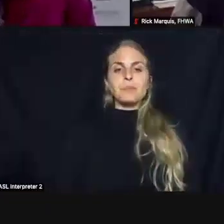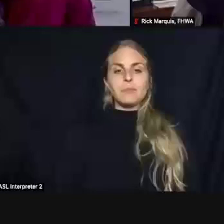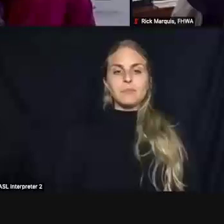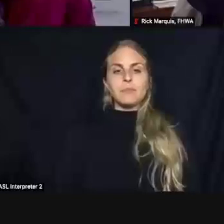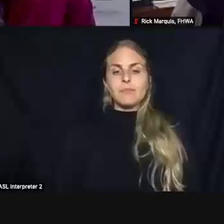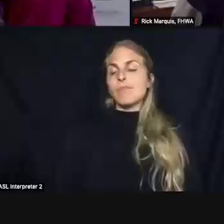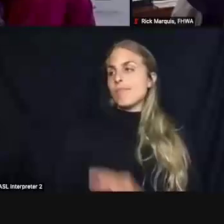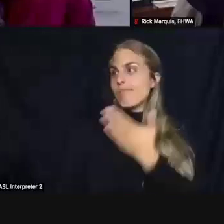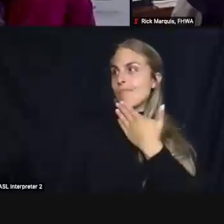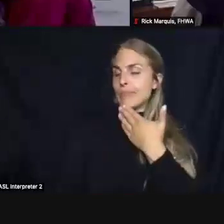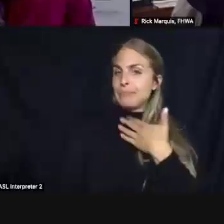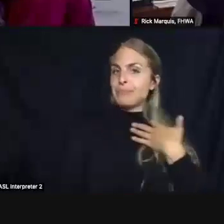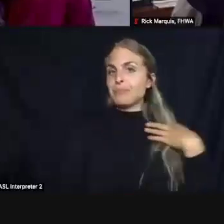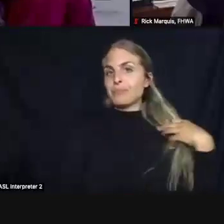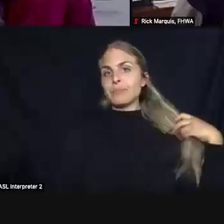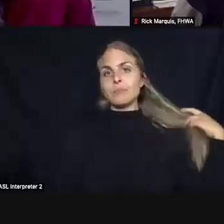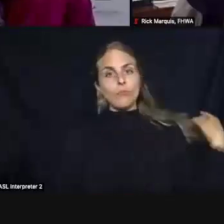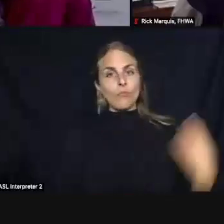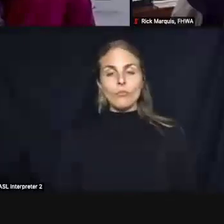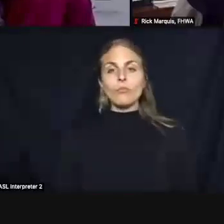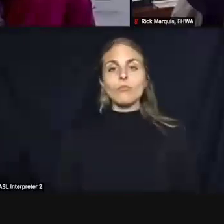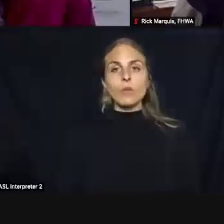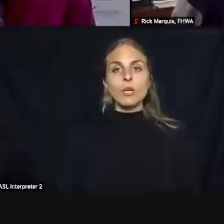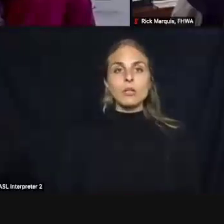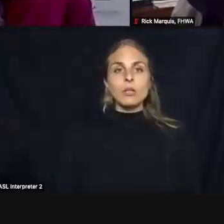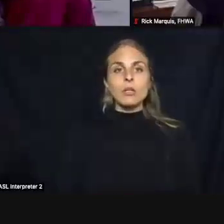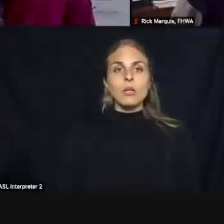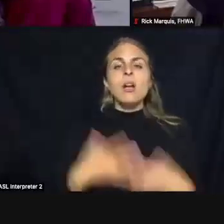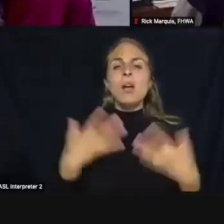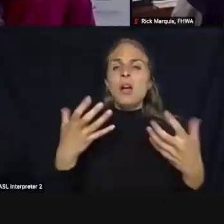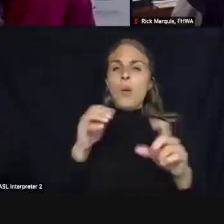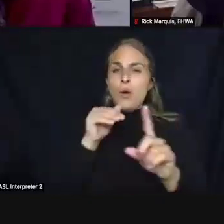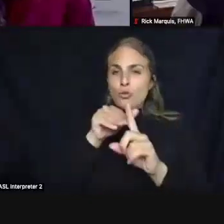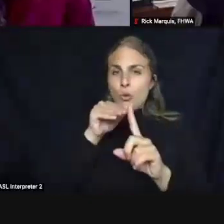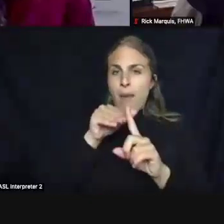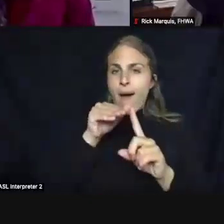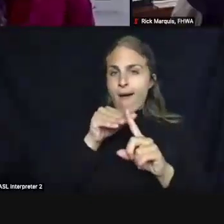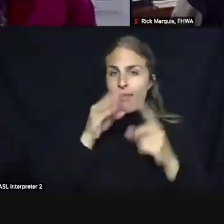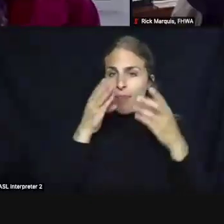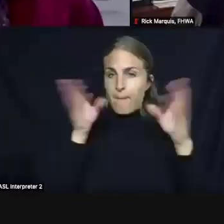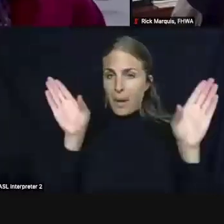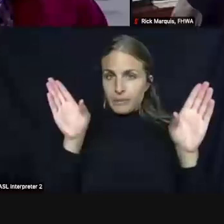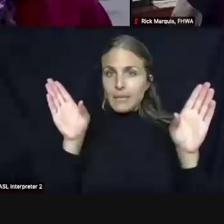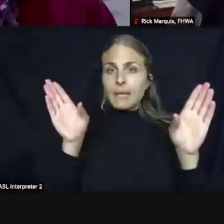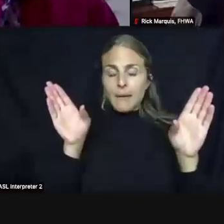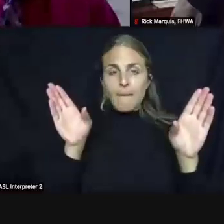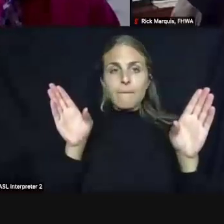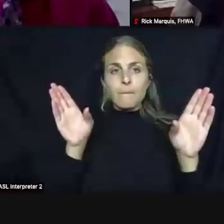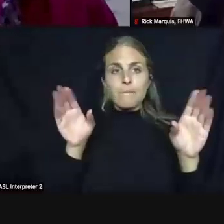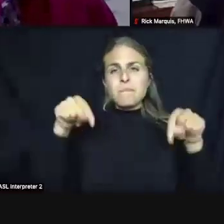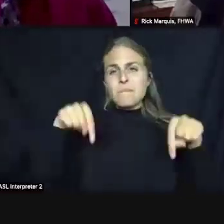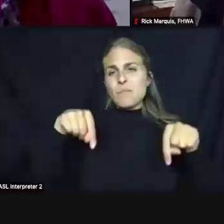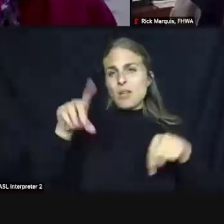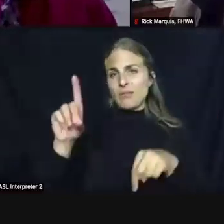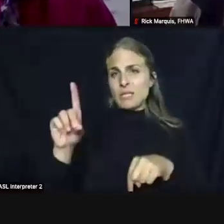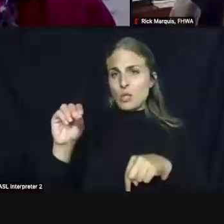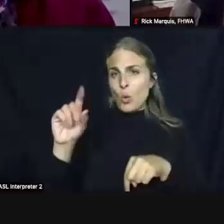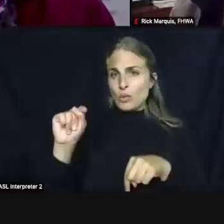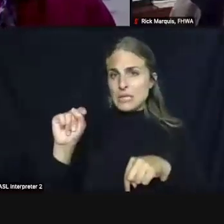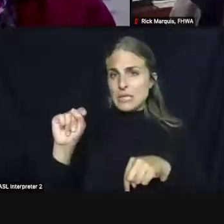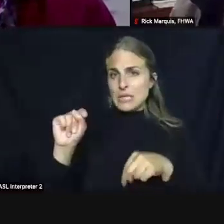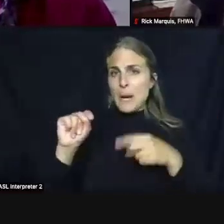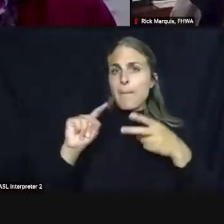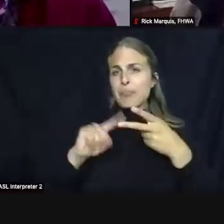local. Gracias. Gracias, señor Nordstrom. Ahora quiero recordar al público que